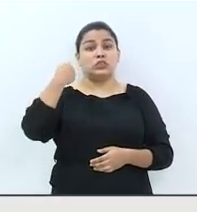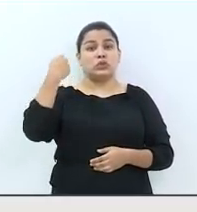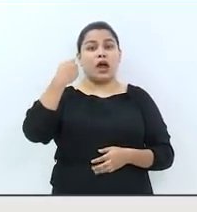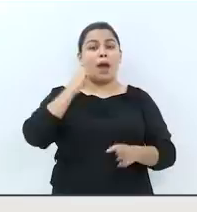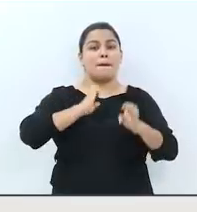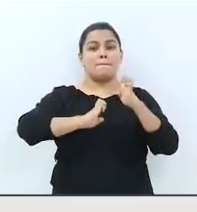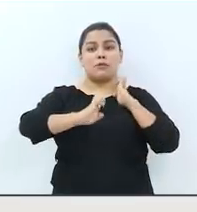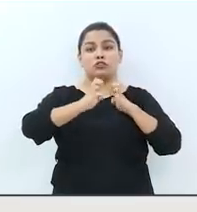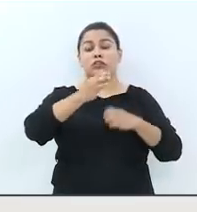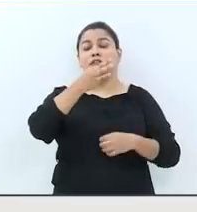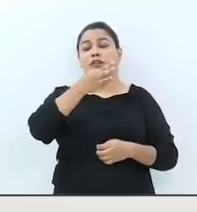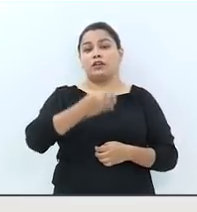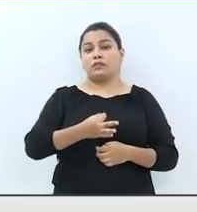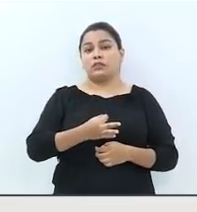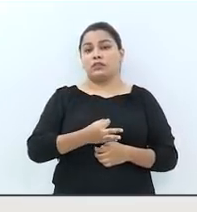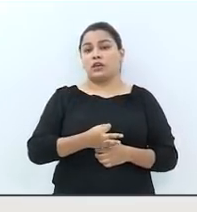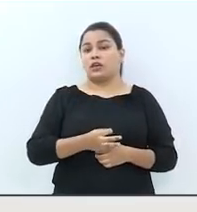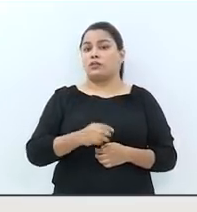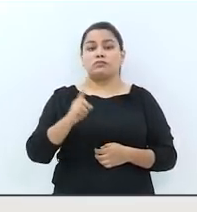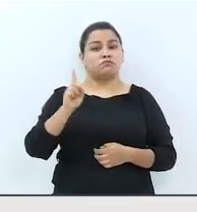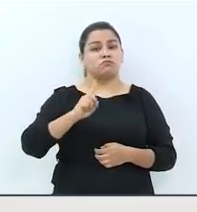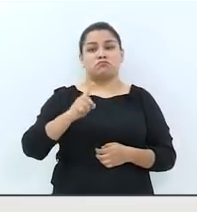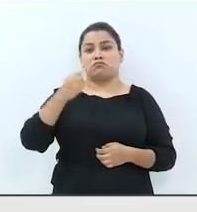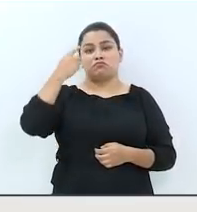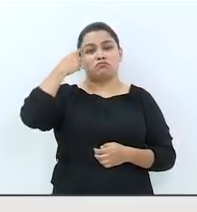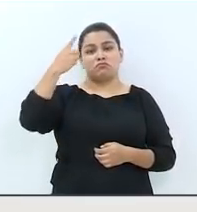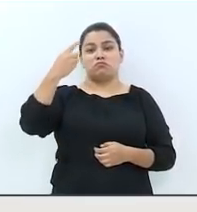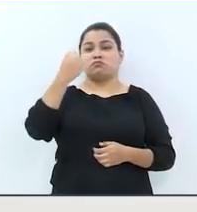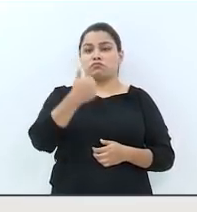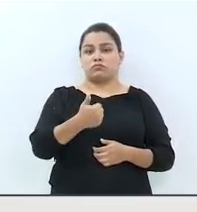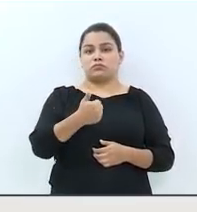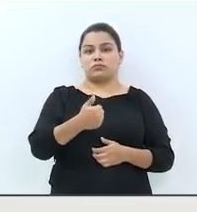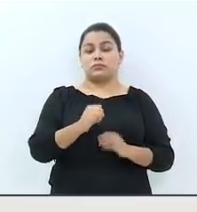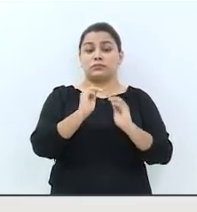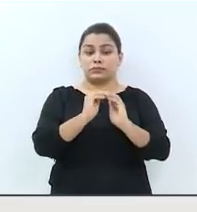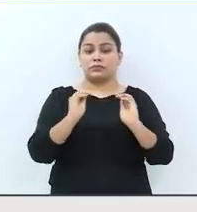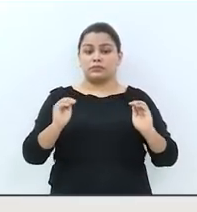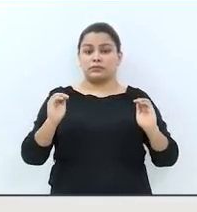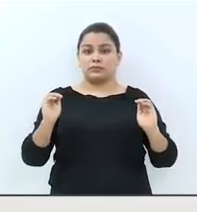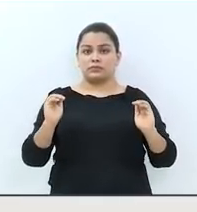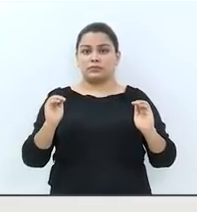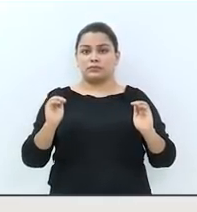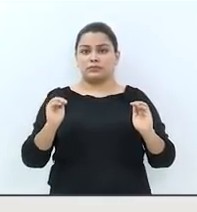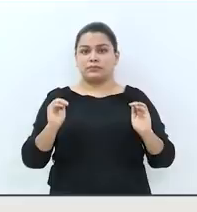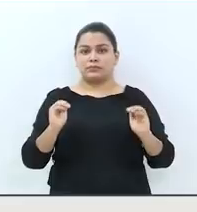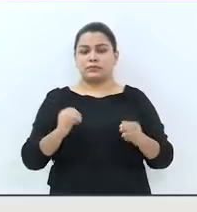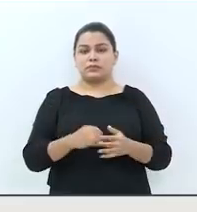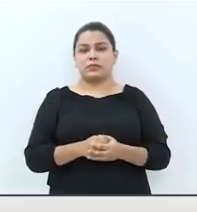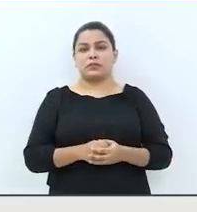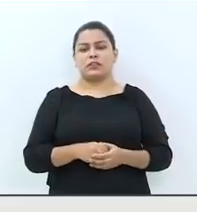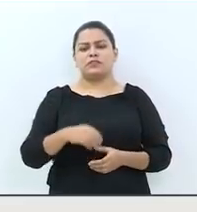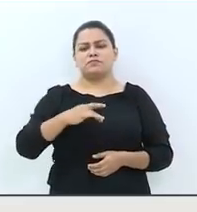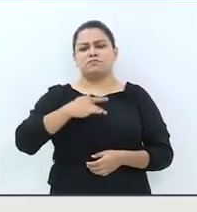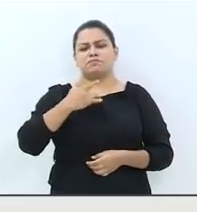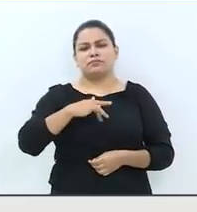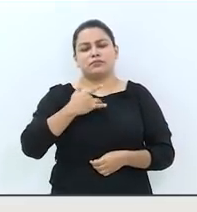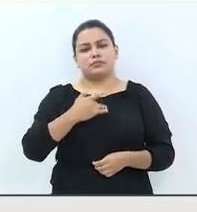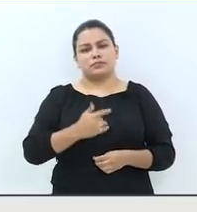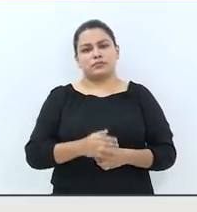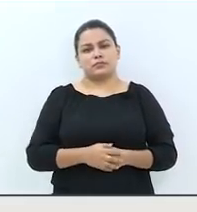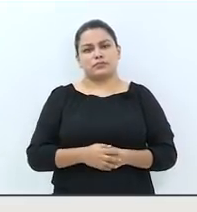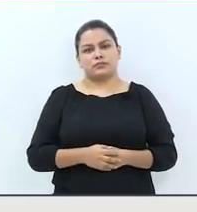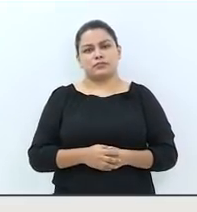emociones realmente no es muy buena idea. Y entre los niños y las niñas, como están entre pares, ellos tienen como esa